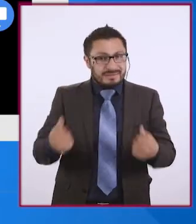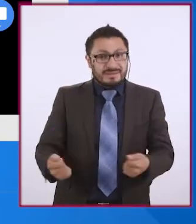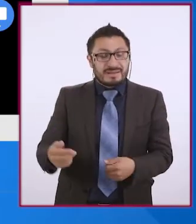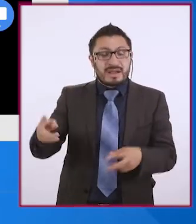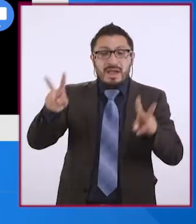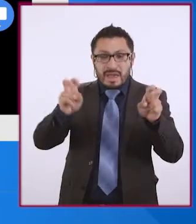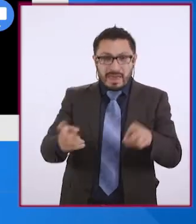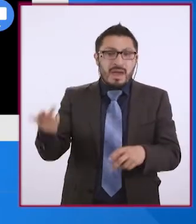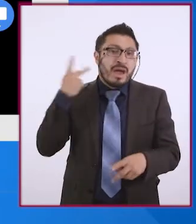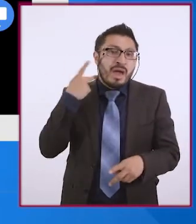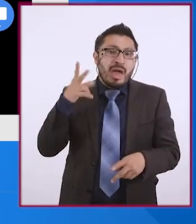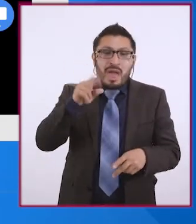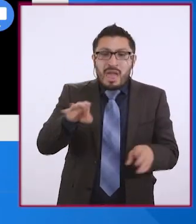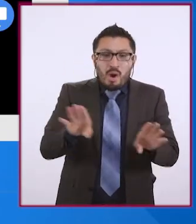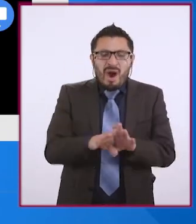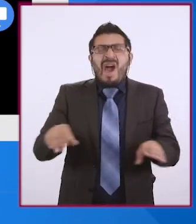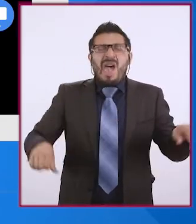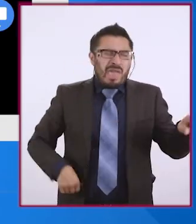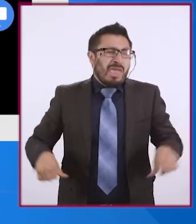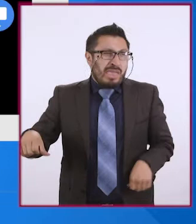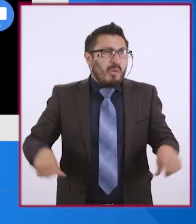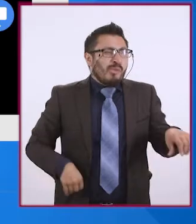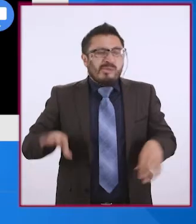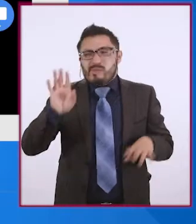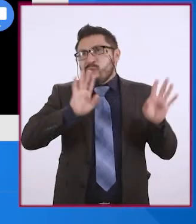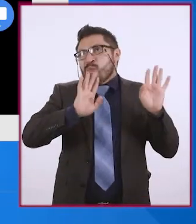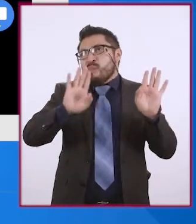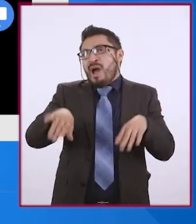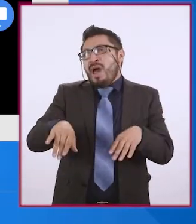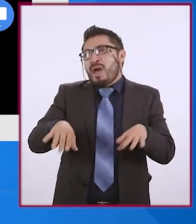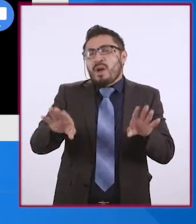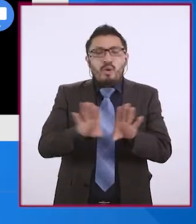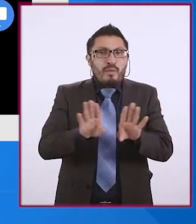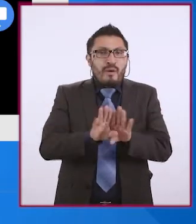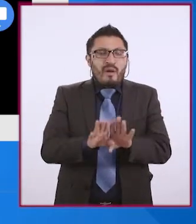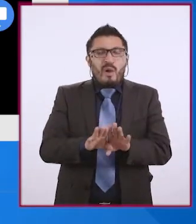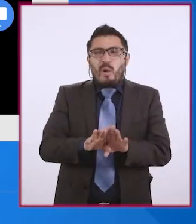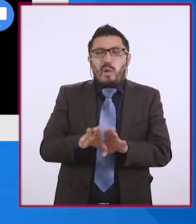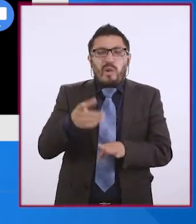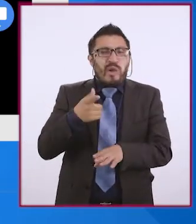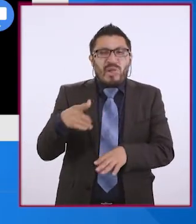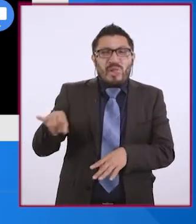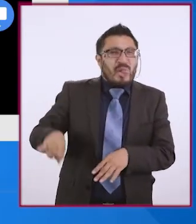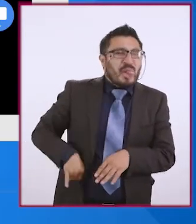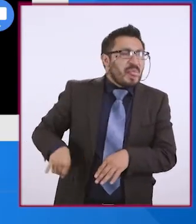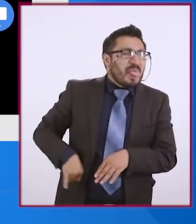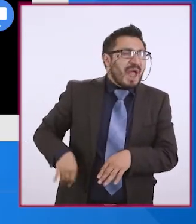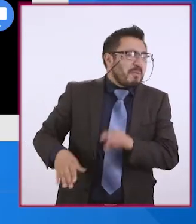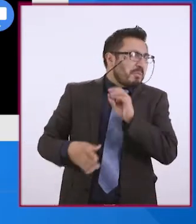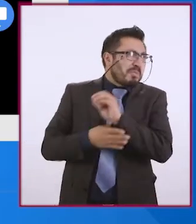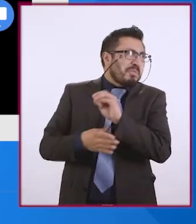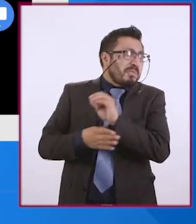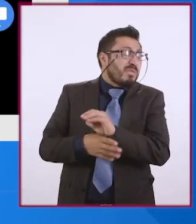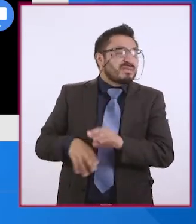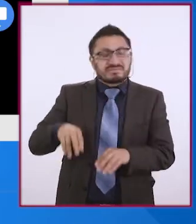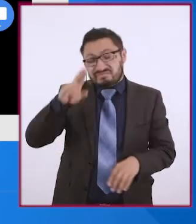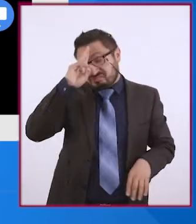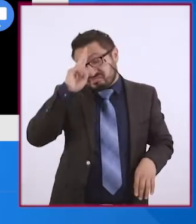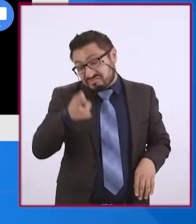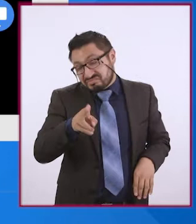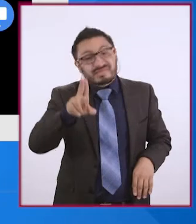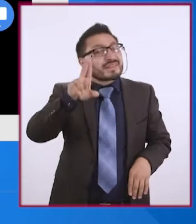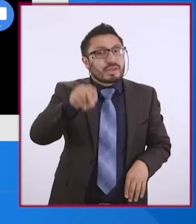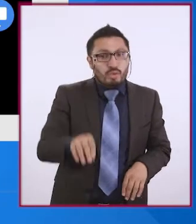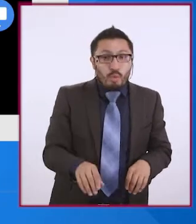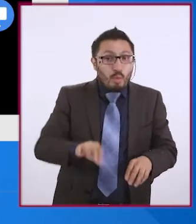no como una actividad perniciosa, distante, censurable, sino como una